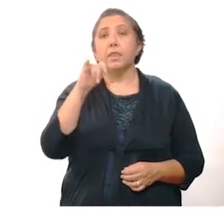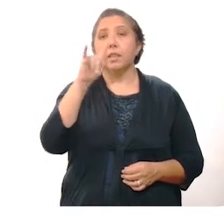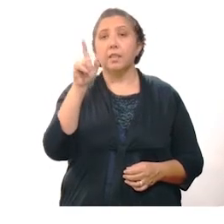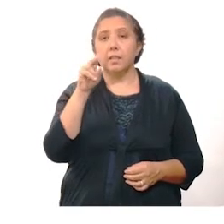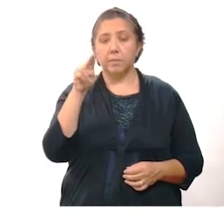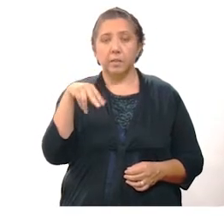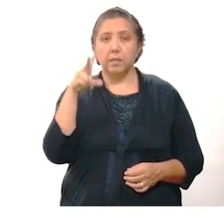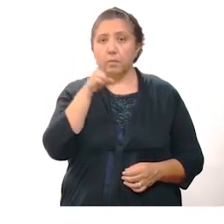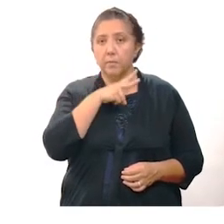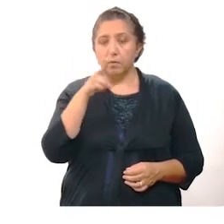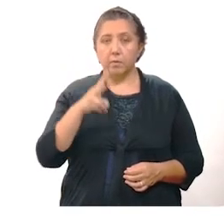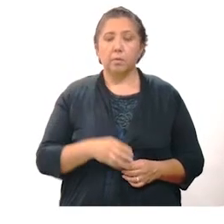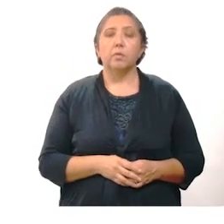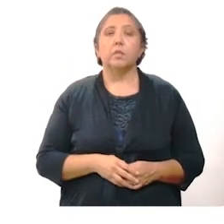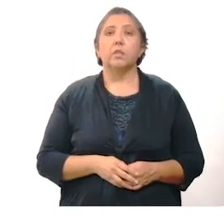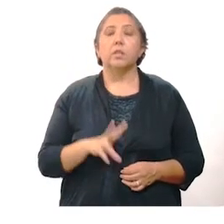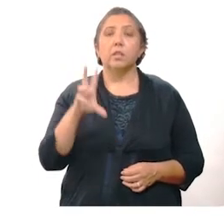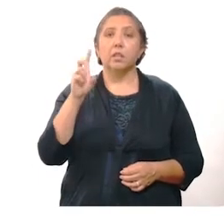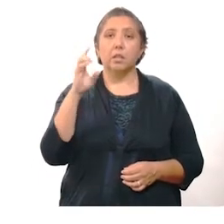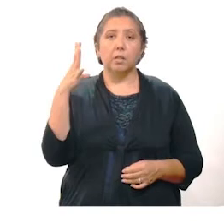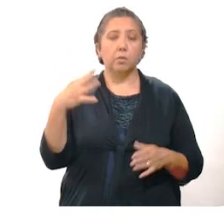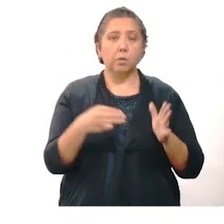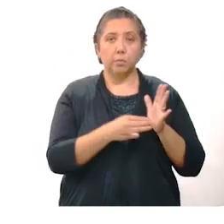Tizimín y Valladolid. De los